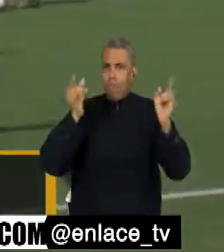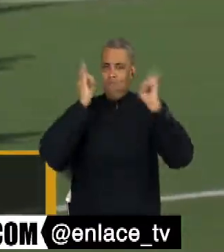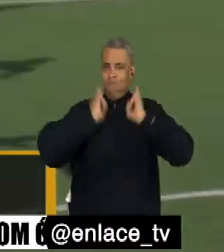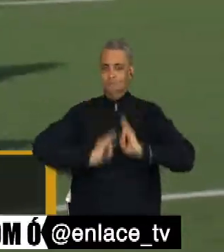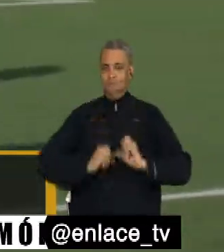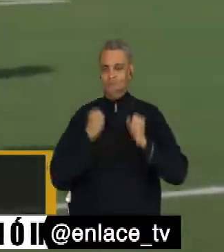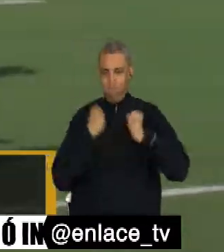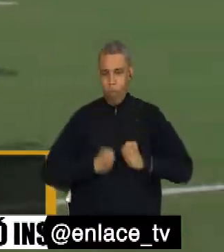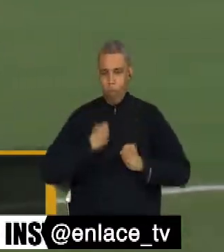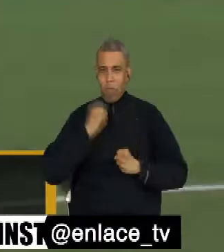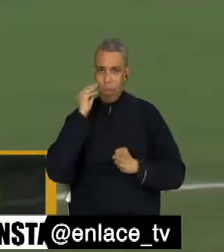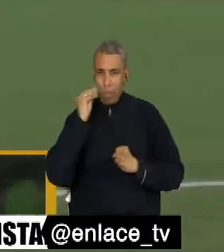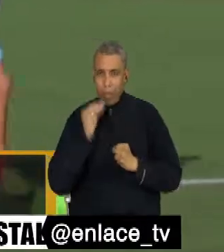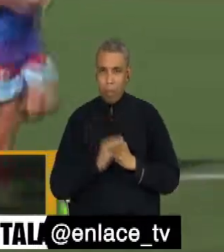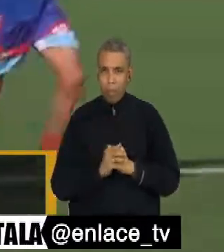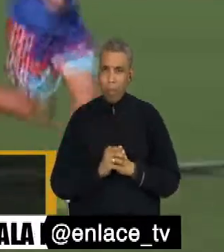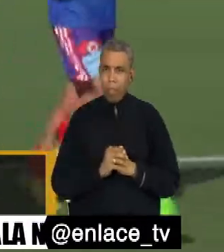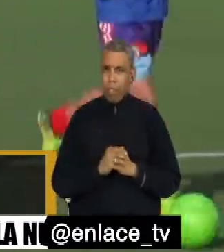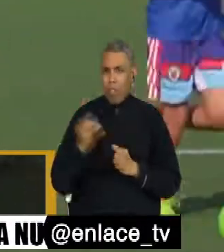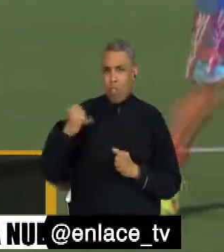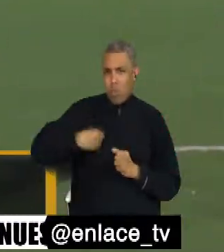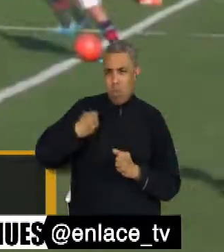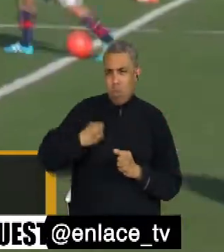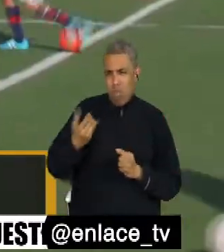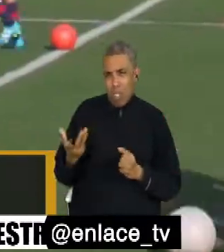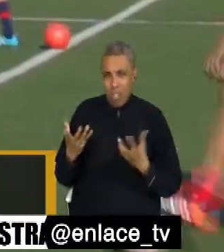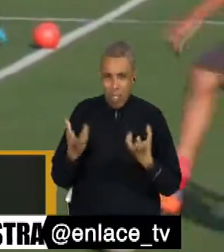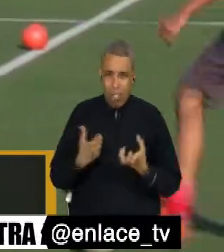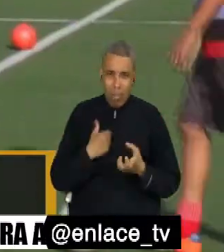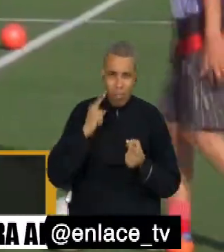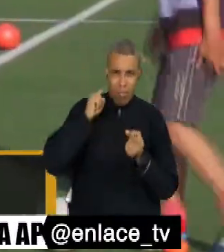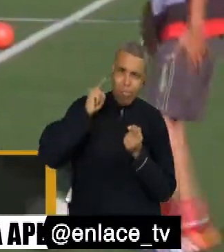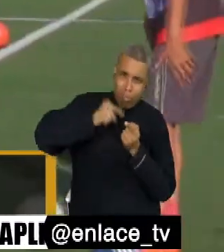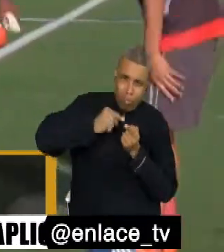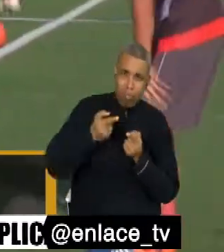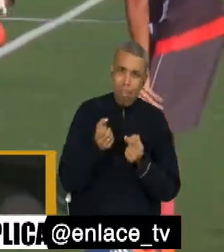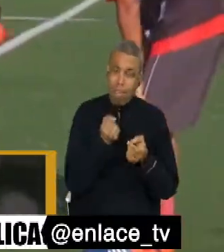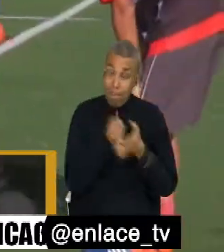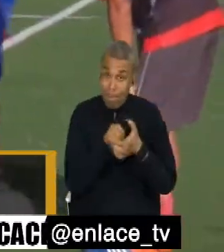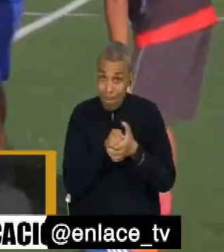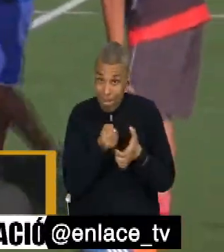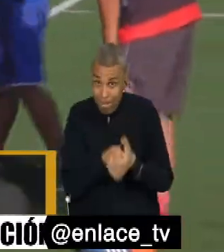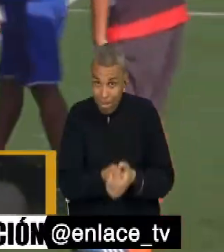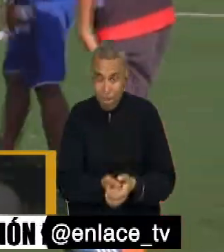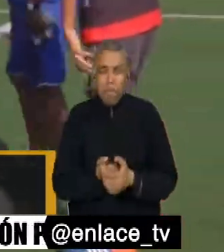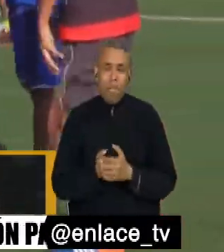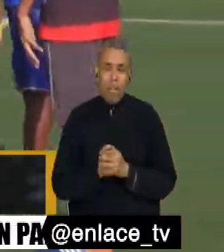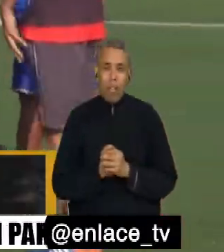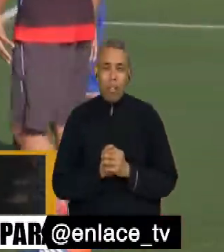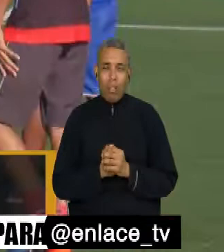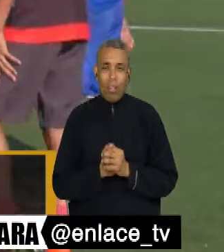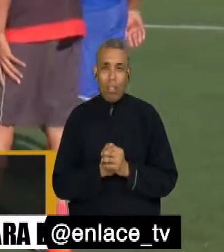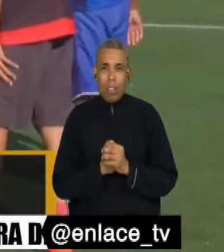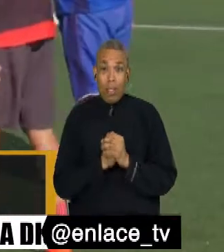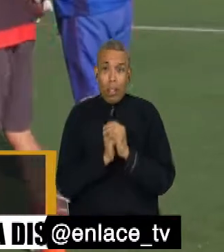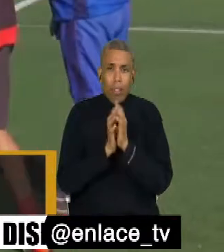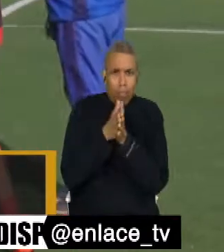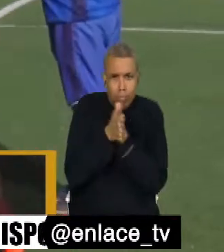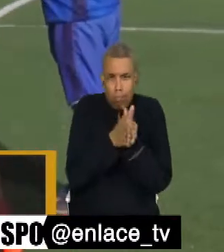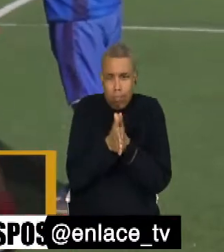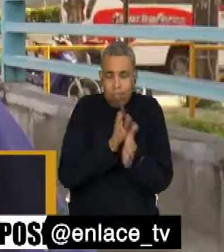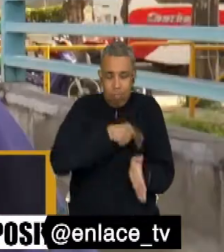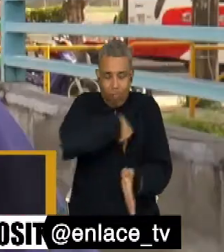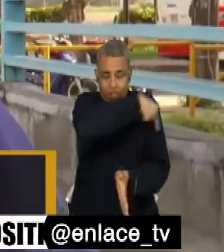es un equipo joven, un equipo que está buscando las posibilidades para los jugadores, Las expectativas de nosotros siempre